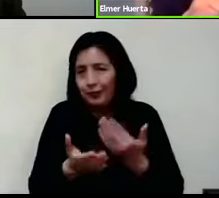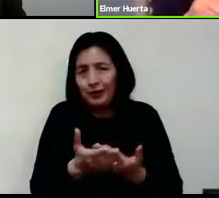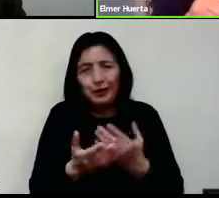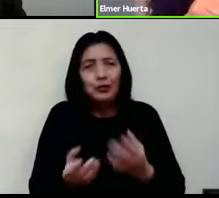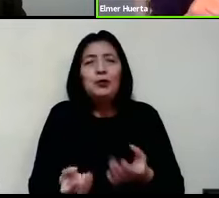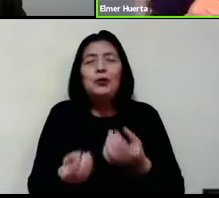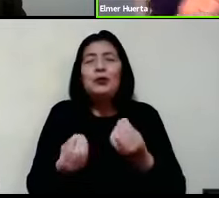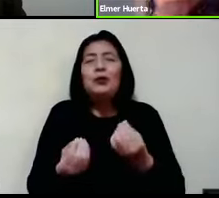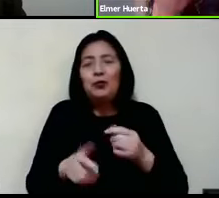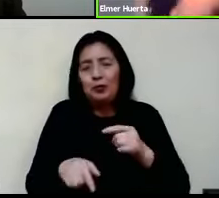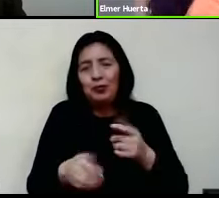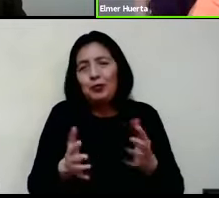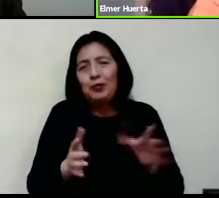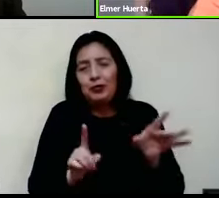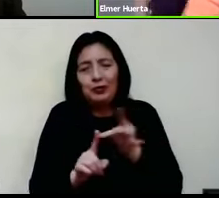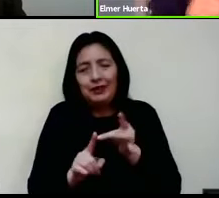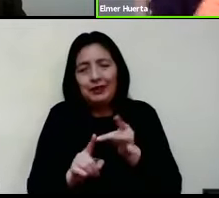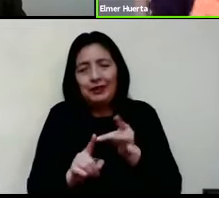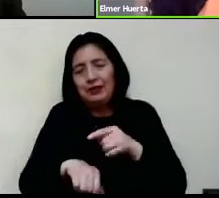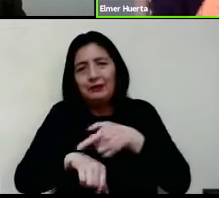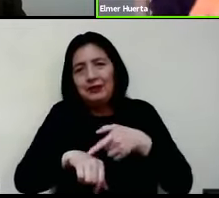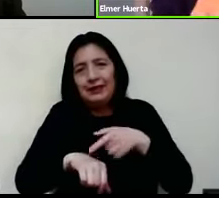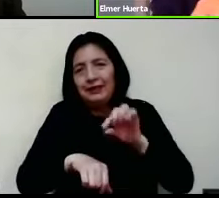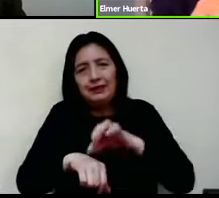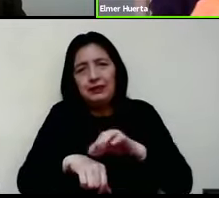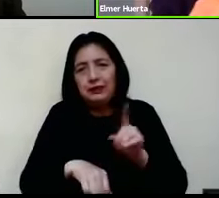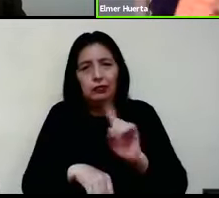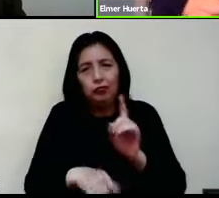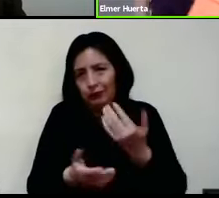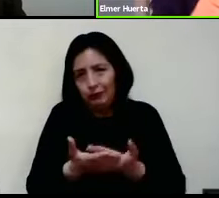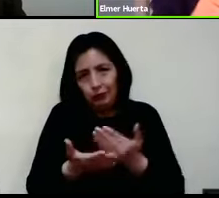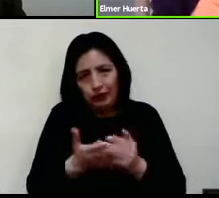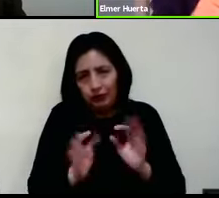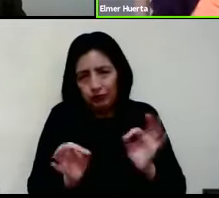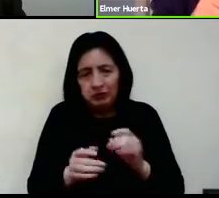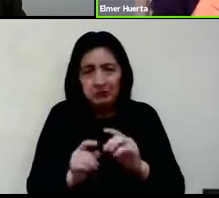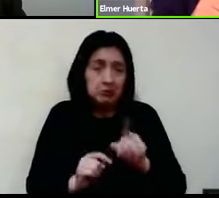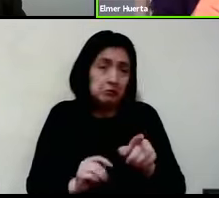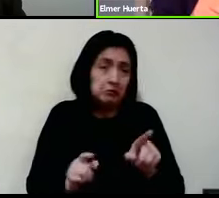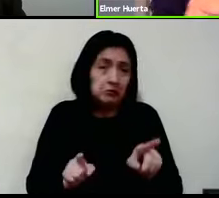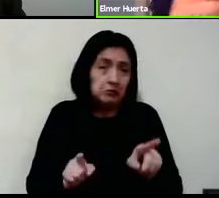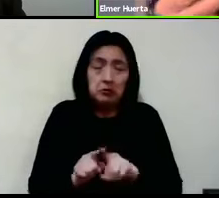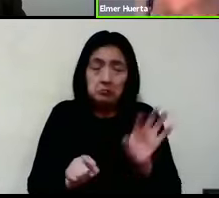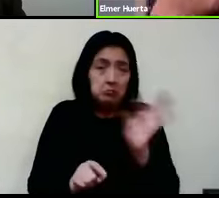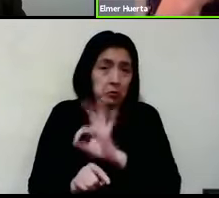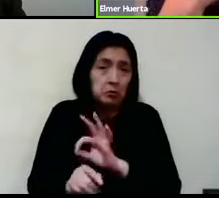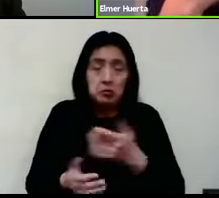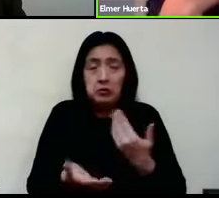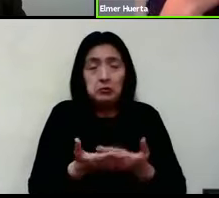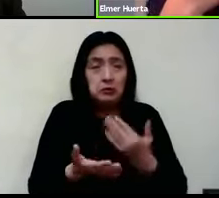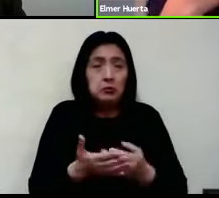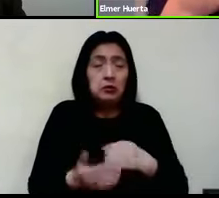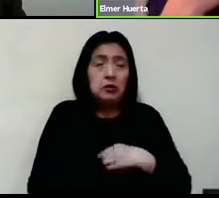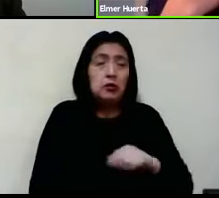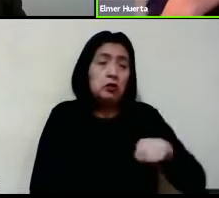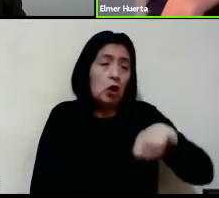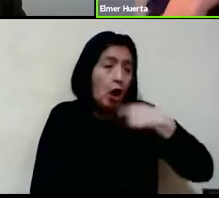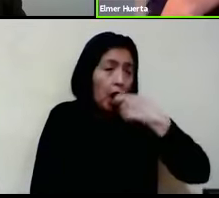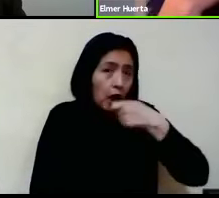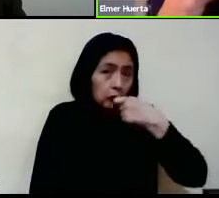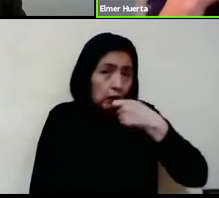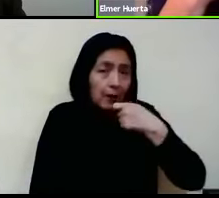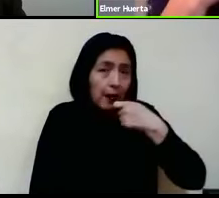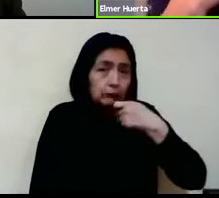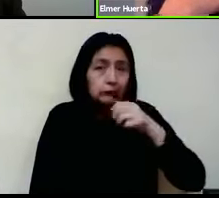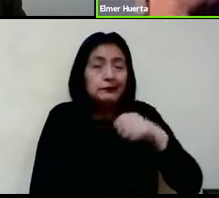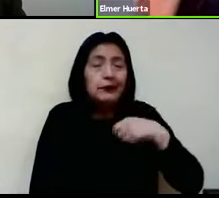de la herida. ¿Ok? Que el virus entre a una herida, eso no está demostrado. Así como tampoco se ha demostrado que si yo como el virus, una